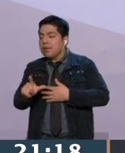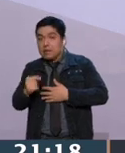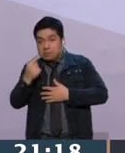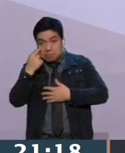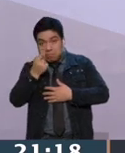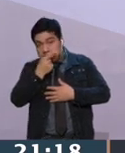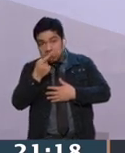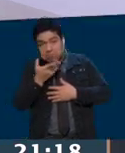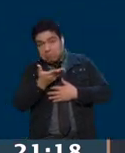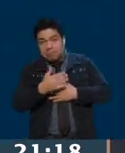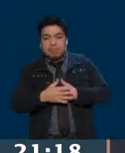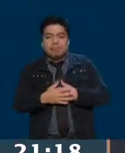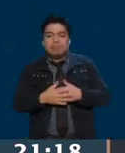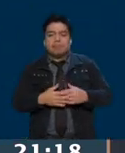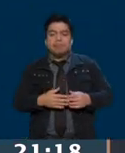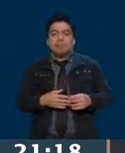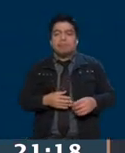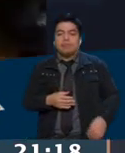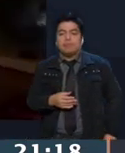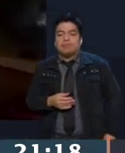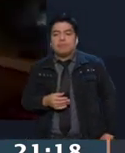esto.